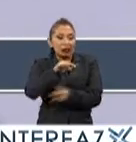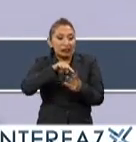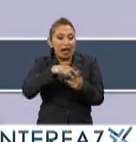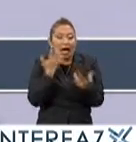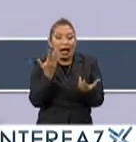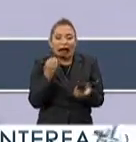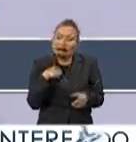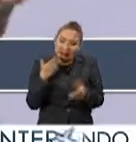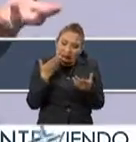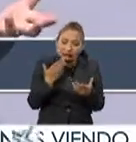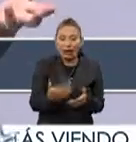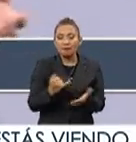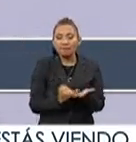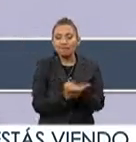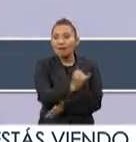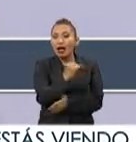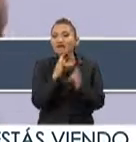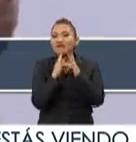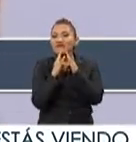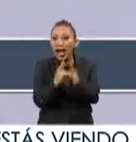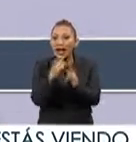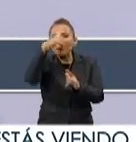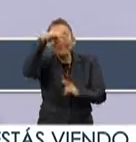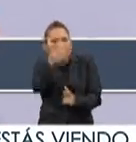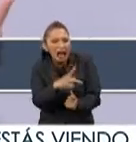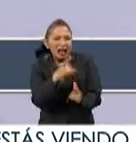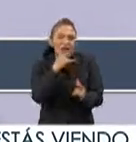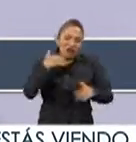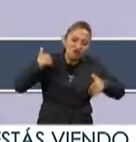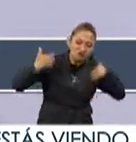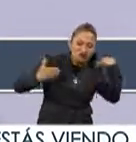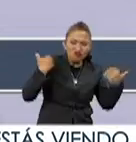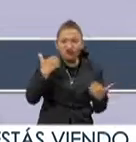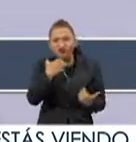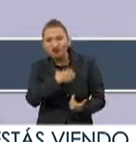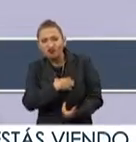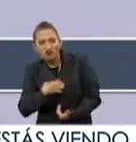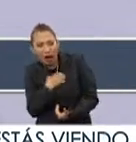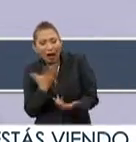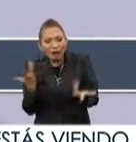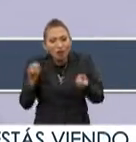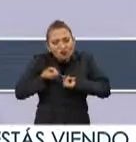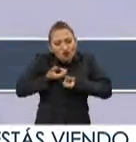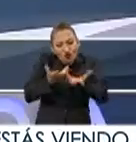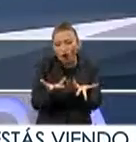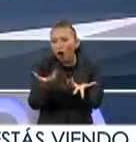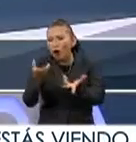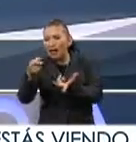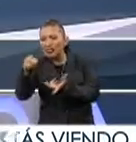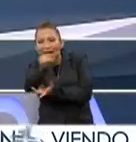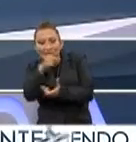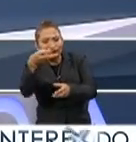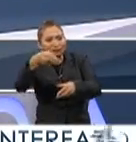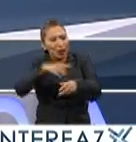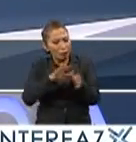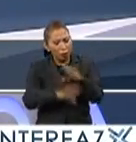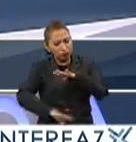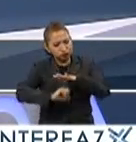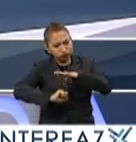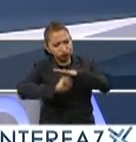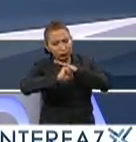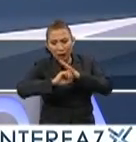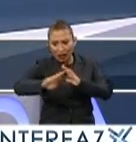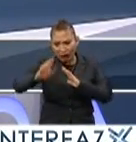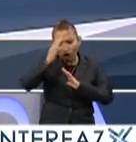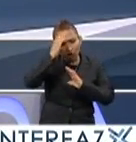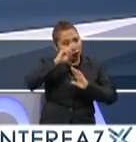motivo justamente de feria, como somos los mexicanos, de alegría, de compartir, de sentar las bases para